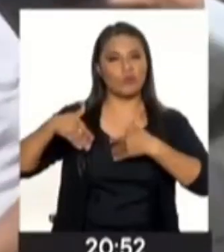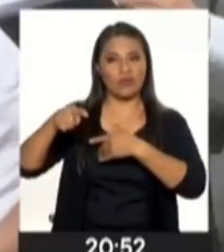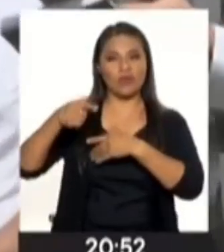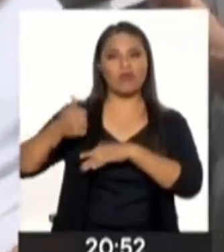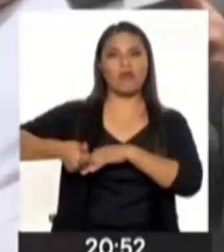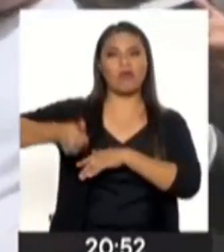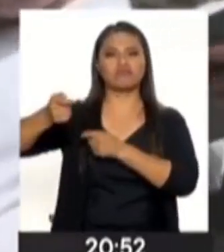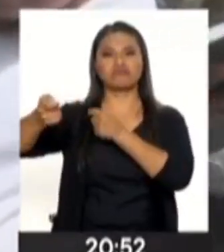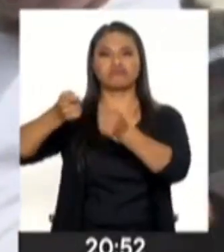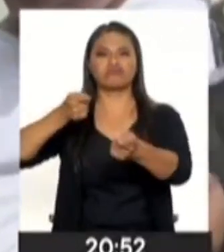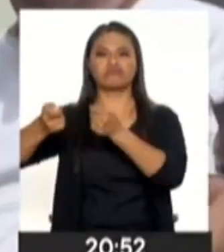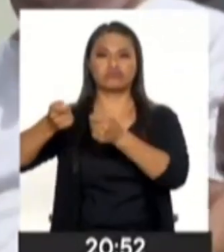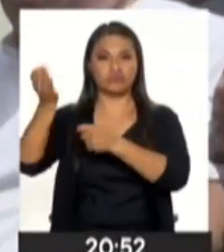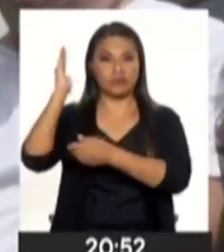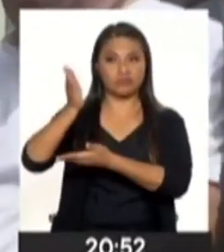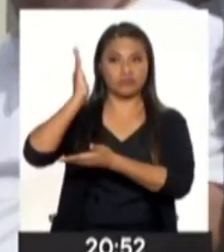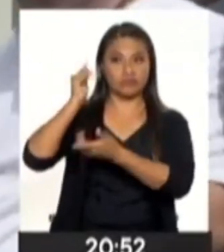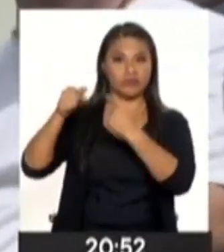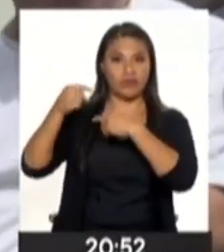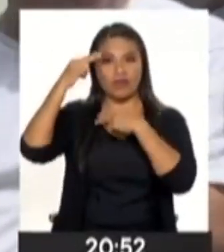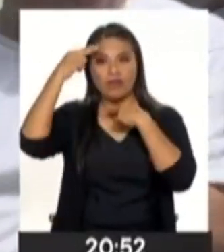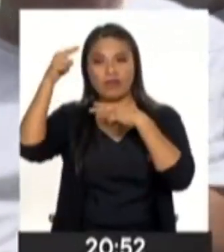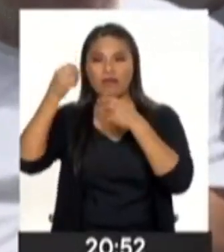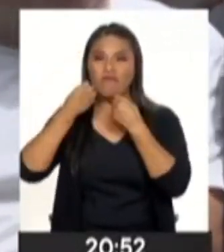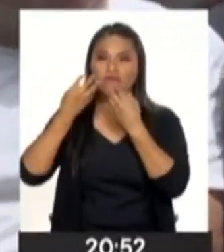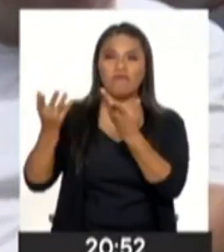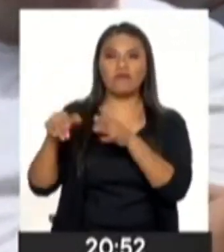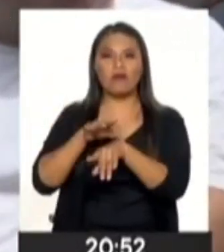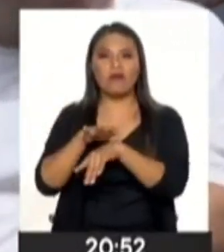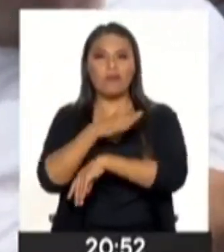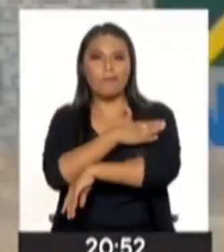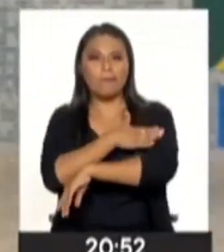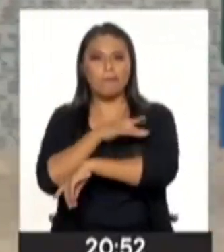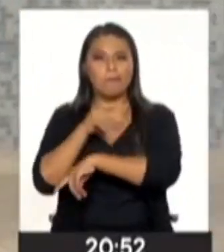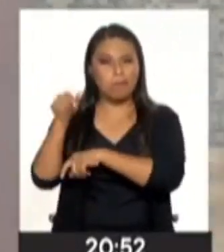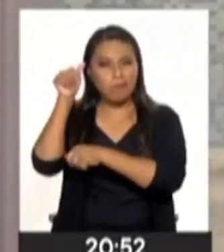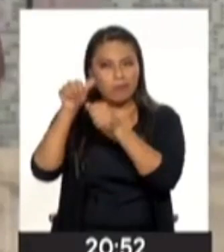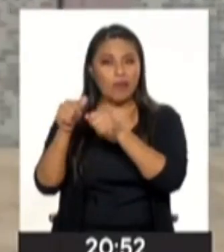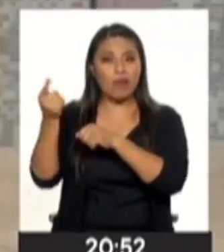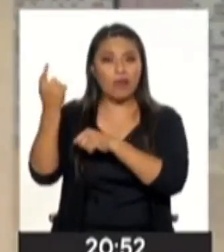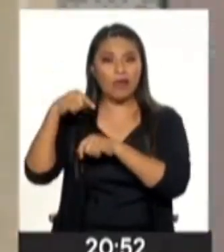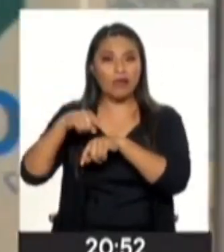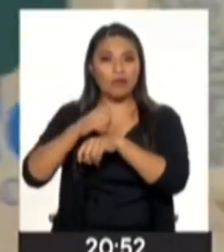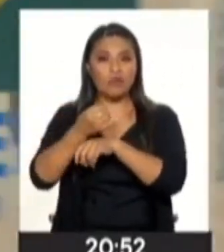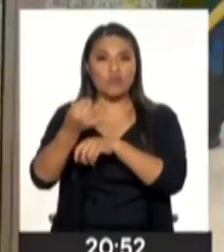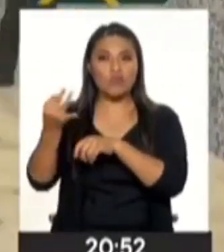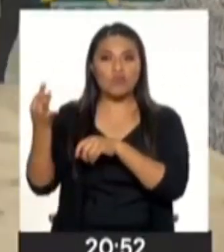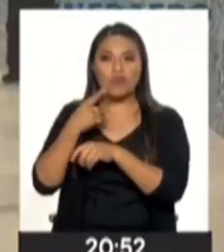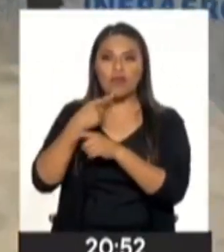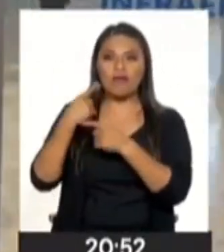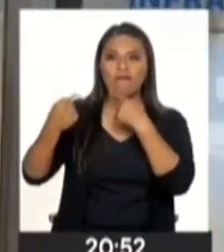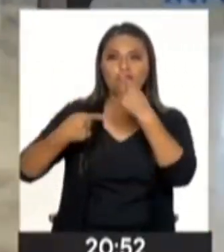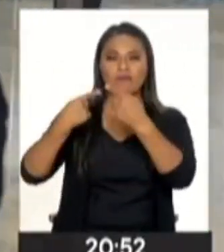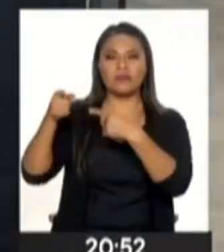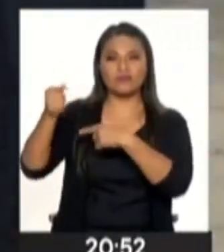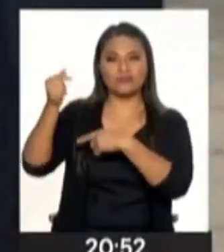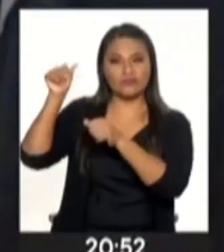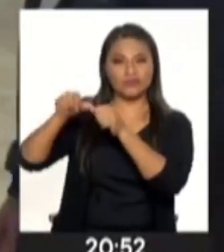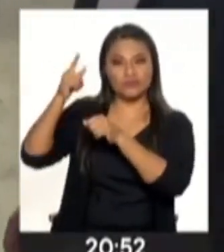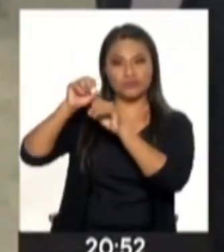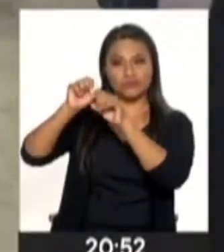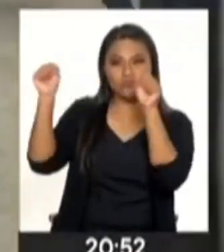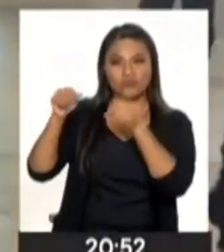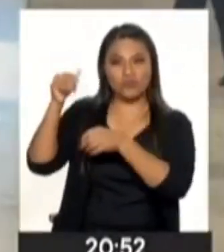abuso de poder y uso indebido de los medios de comunicación tras concluir que arrojó dudas infundadas sobre el sistema